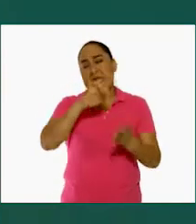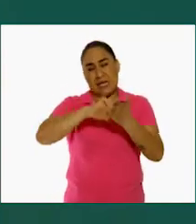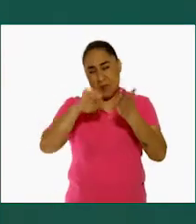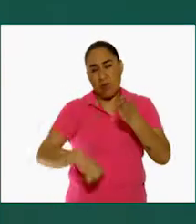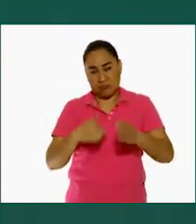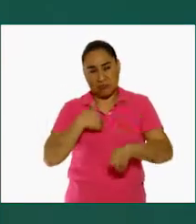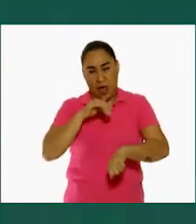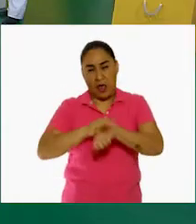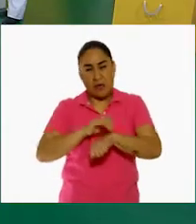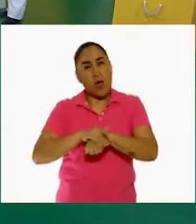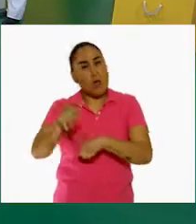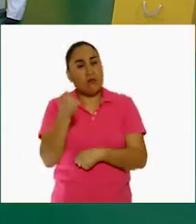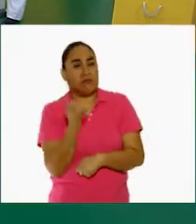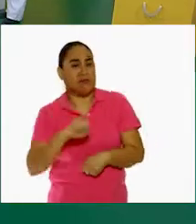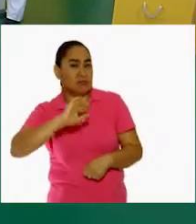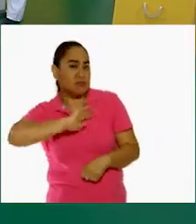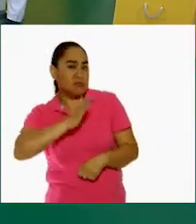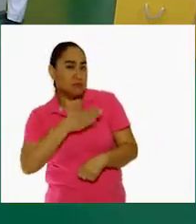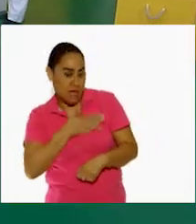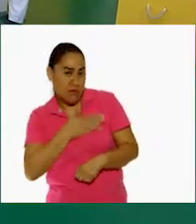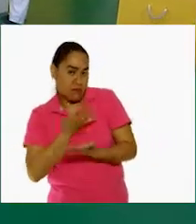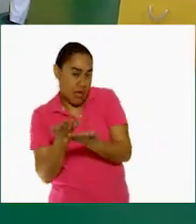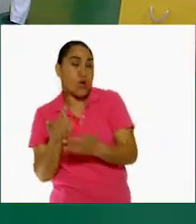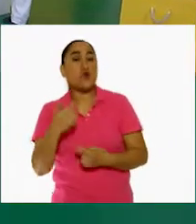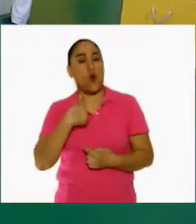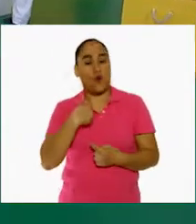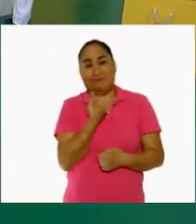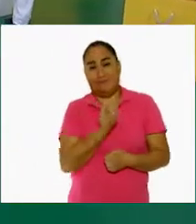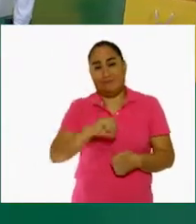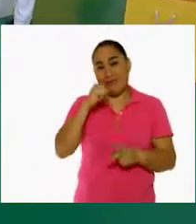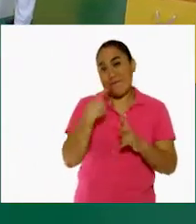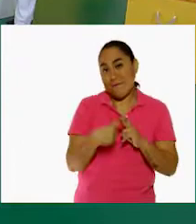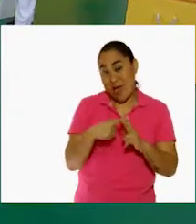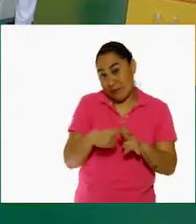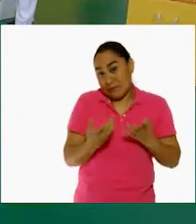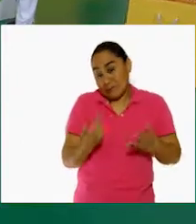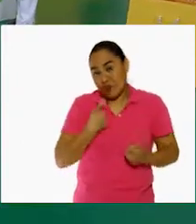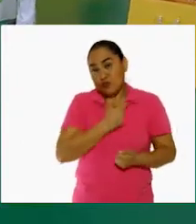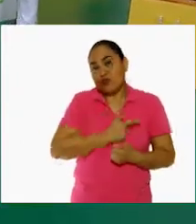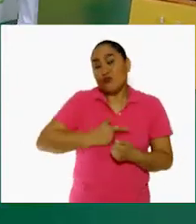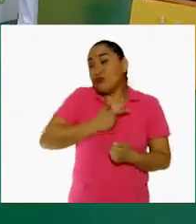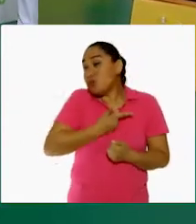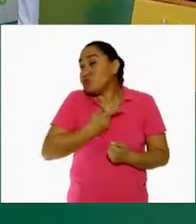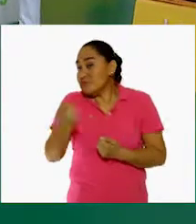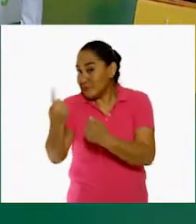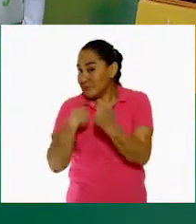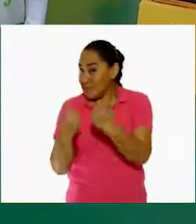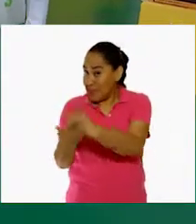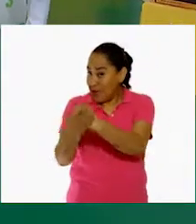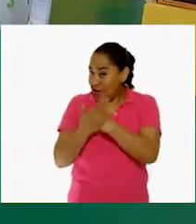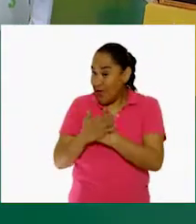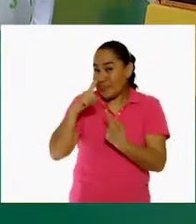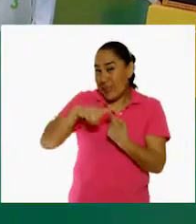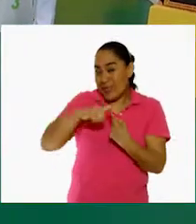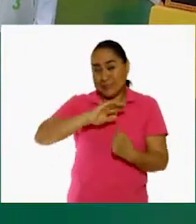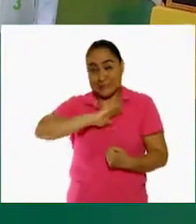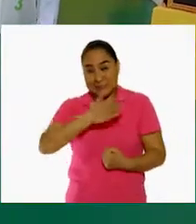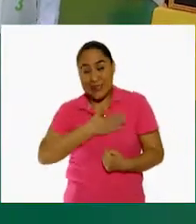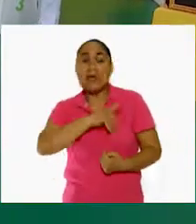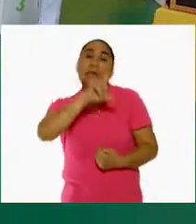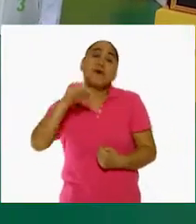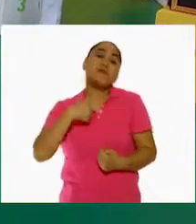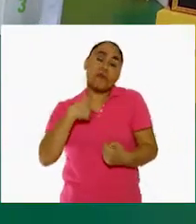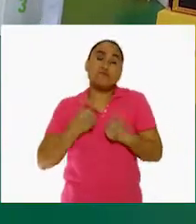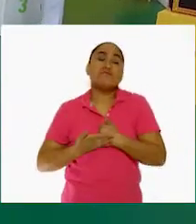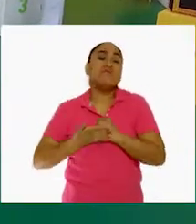bueno para español y yo soy muy buena para las matemáticas. Y eso me gusta porque él me ayuda con mi tarea de español y yo le